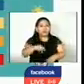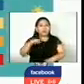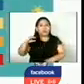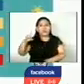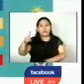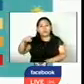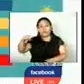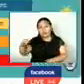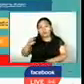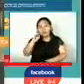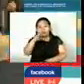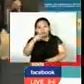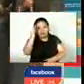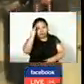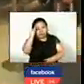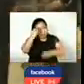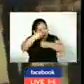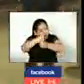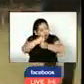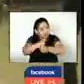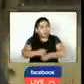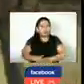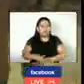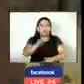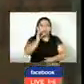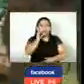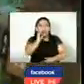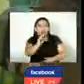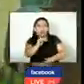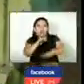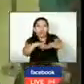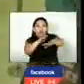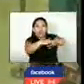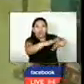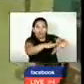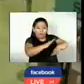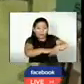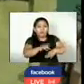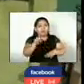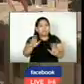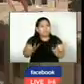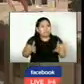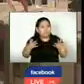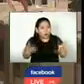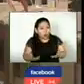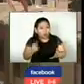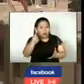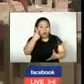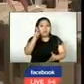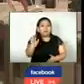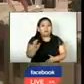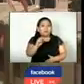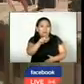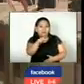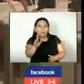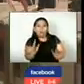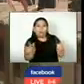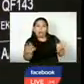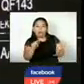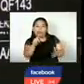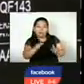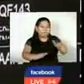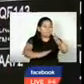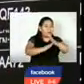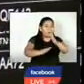basados en la ciencia de acuerdo con el comunicado del departamento de estado las pautas de viaje actualizadas están destinadas a